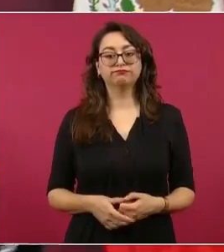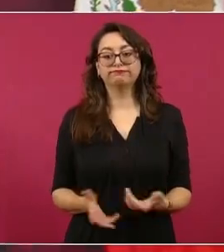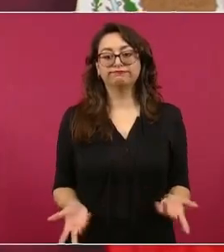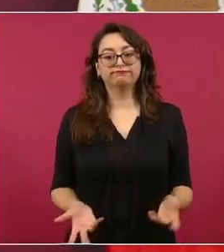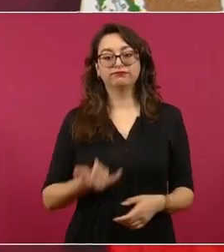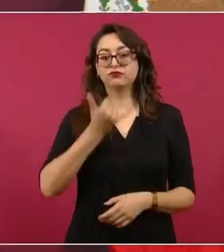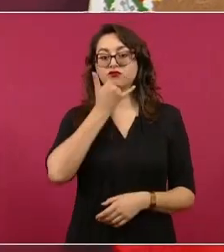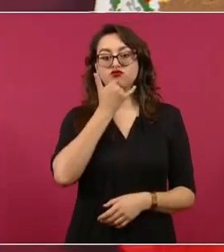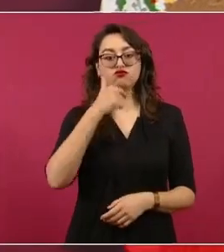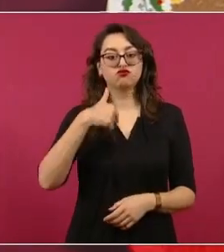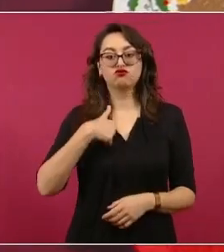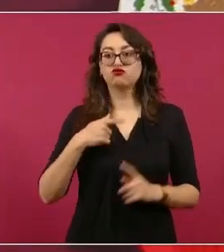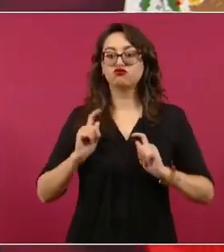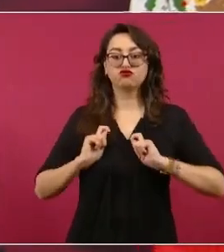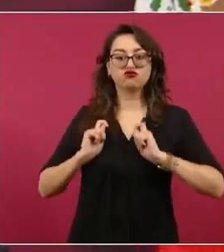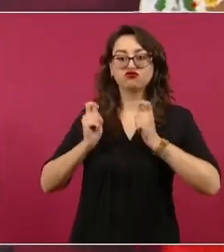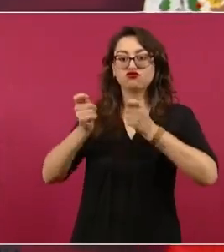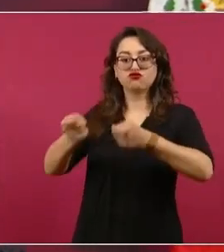porque